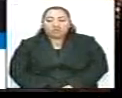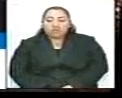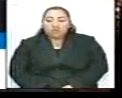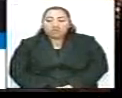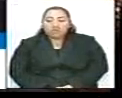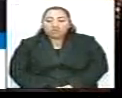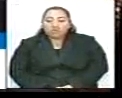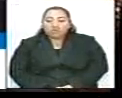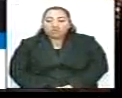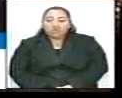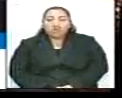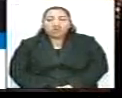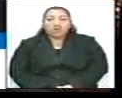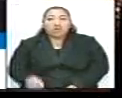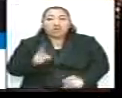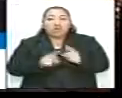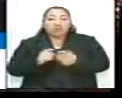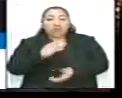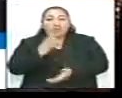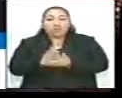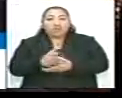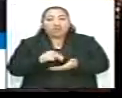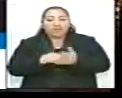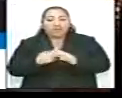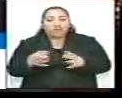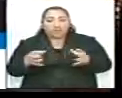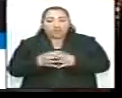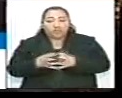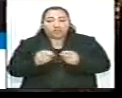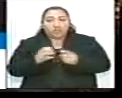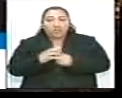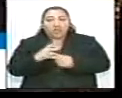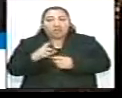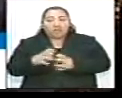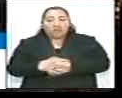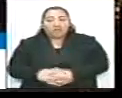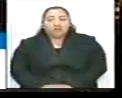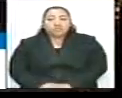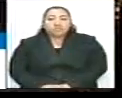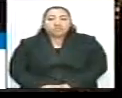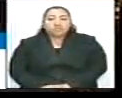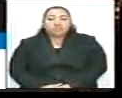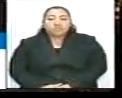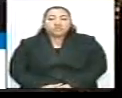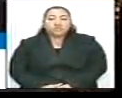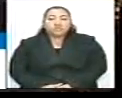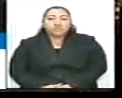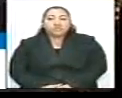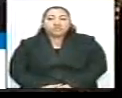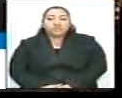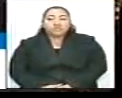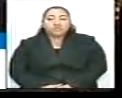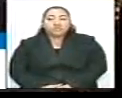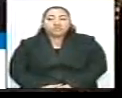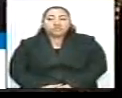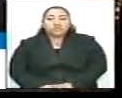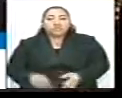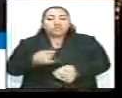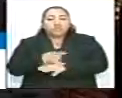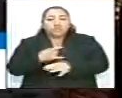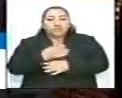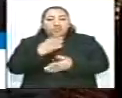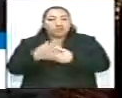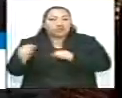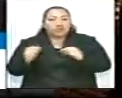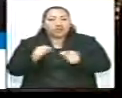que uno de los problemas más graves que trajo como consecuencia tanto daño y tanto